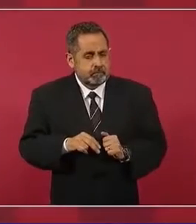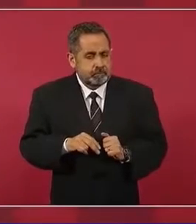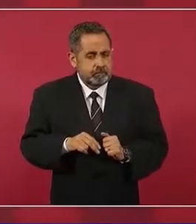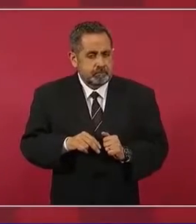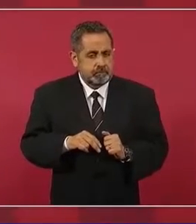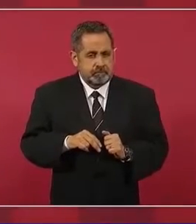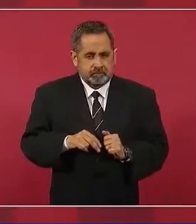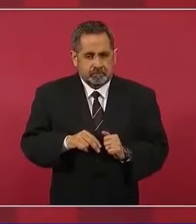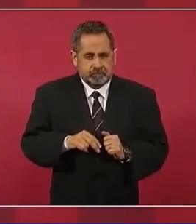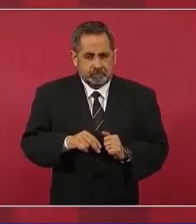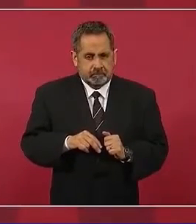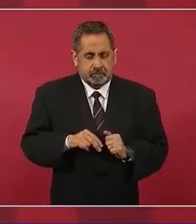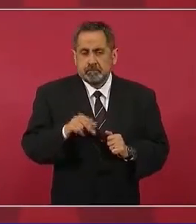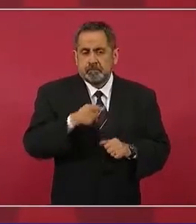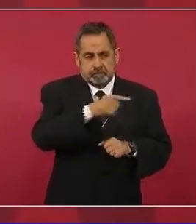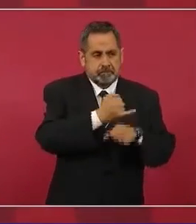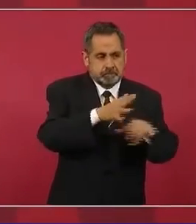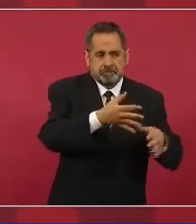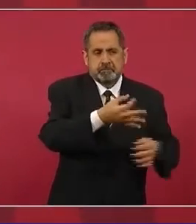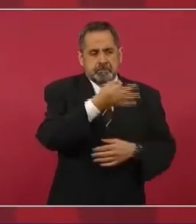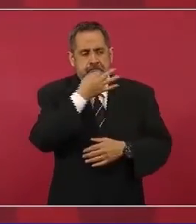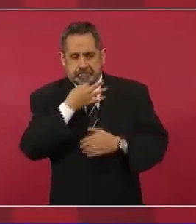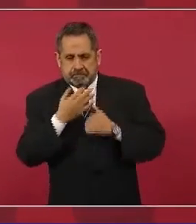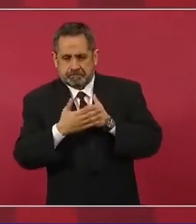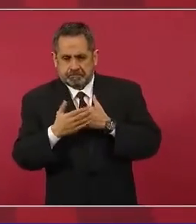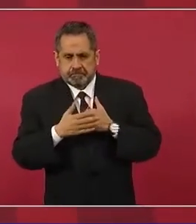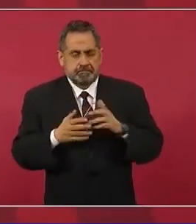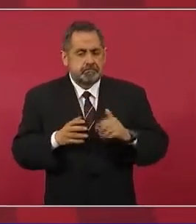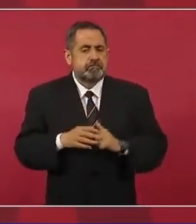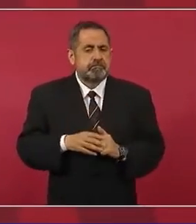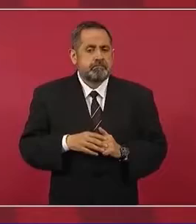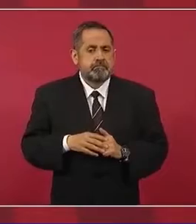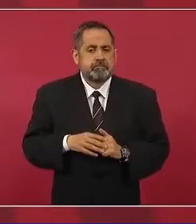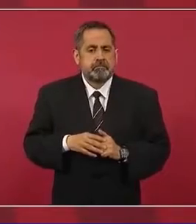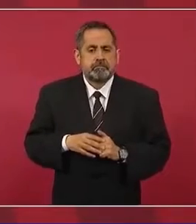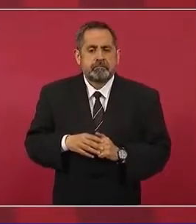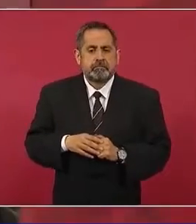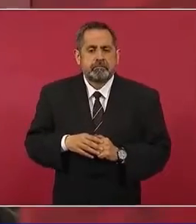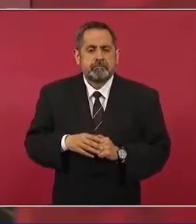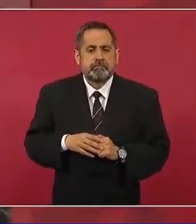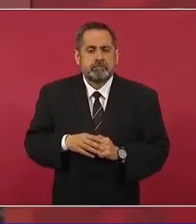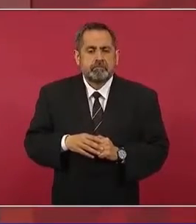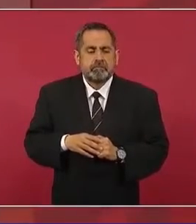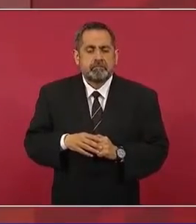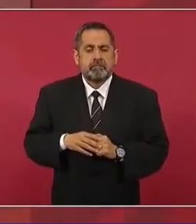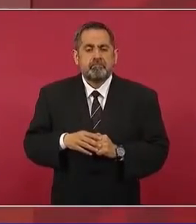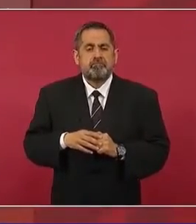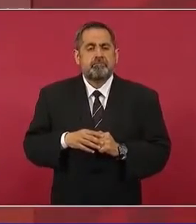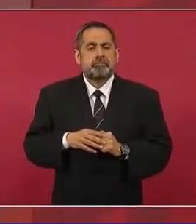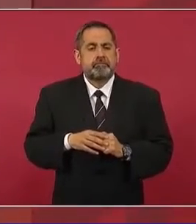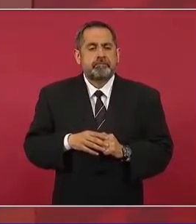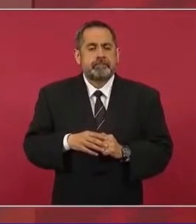y me han informado y 2